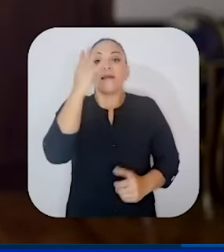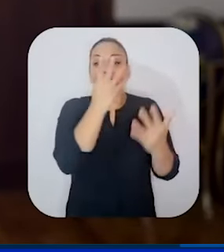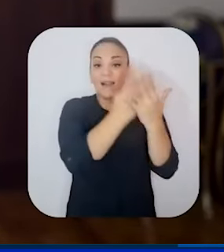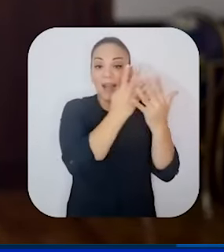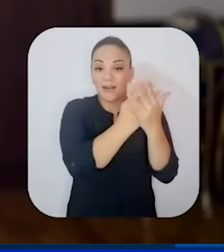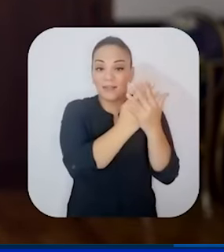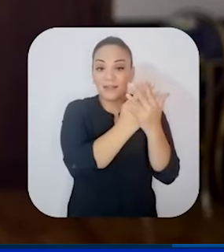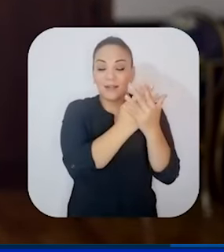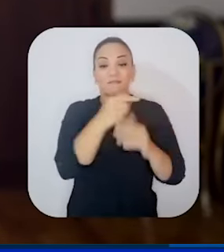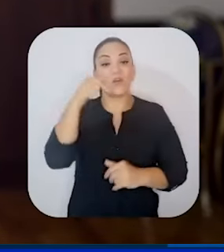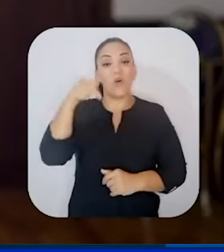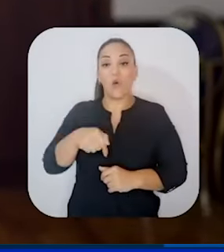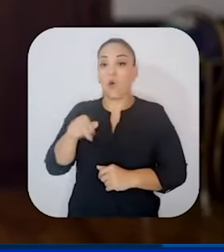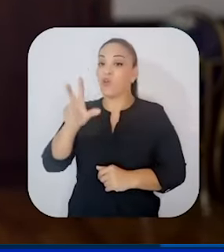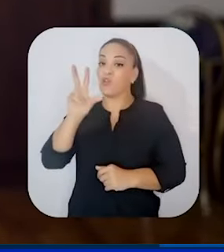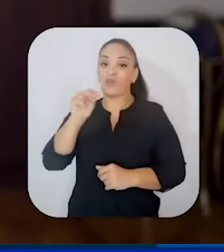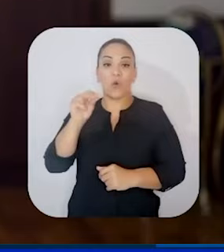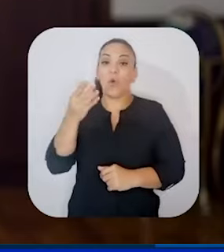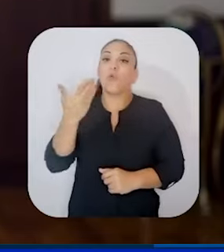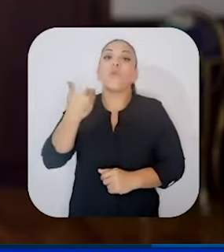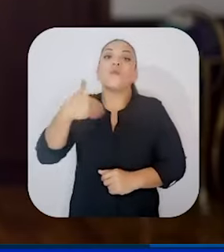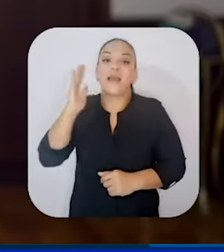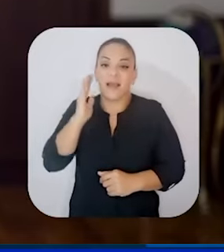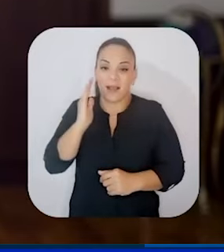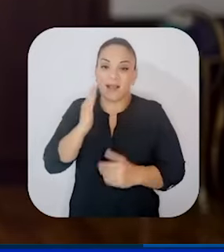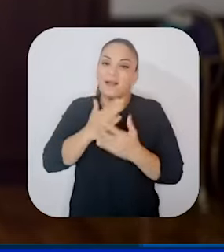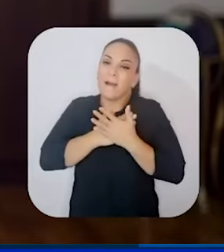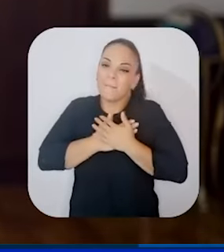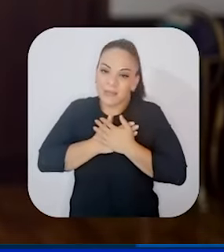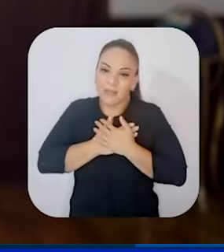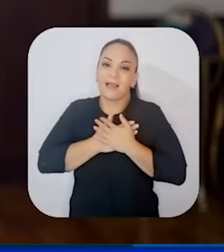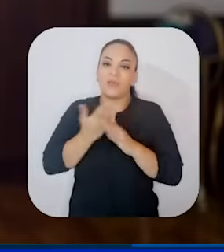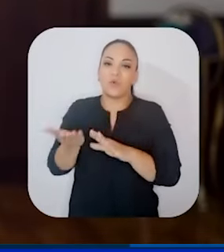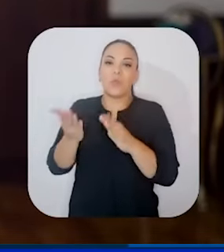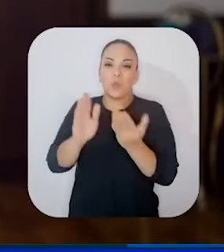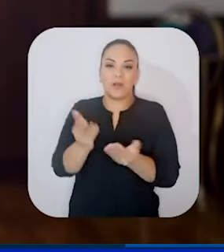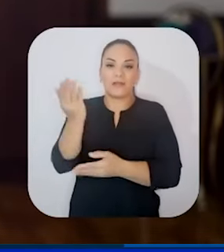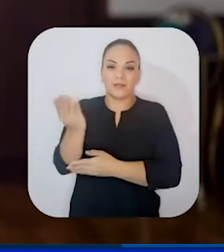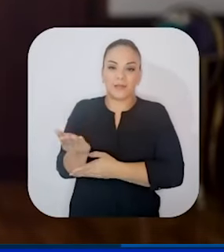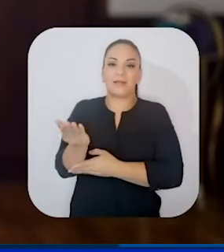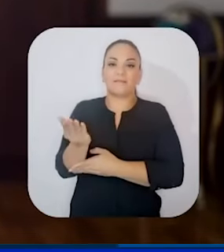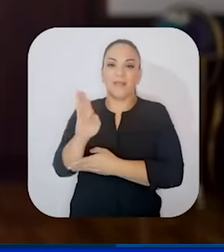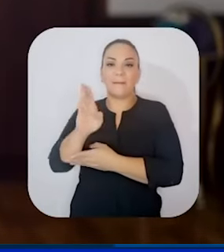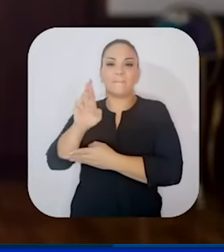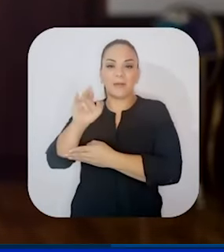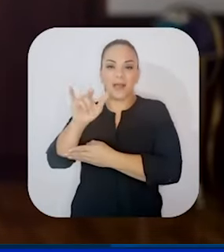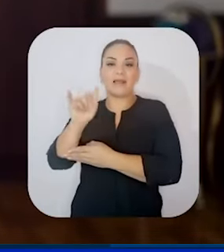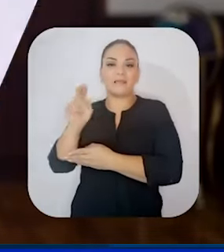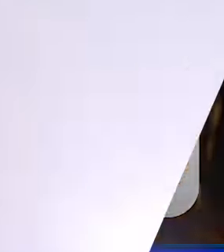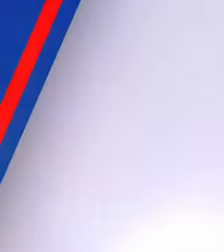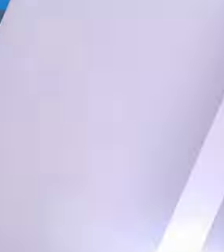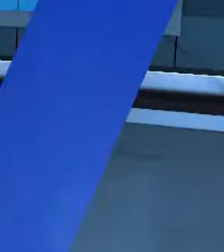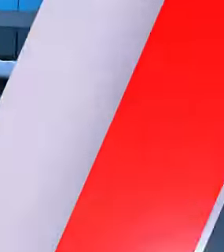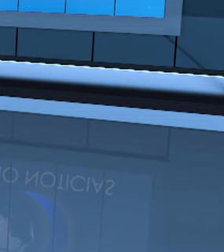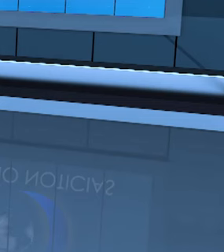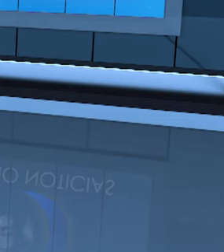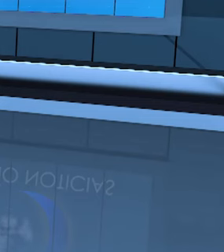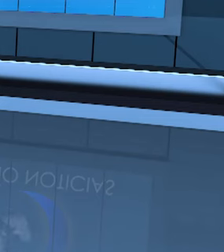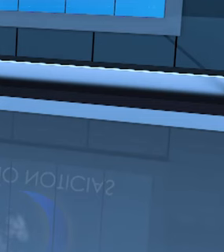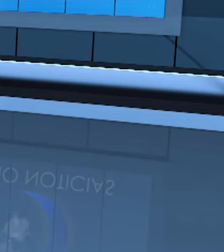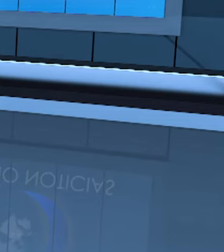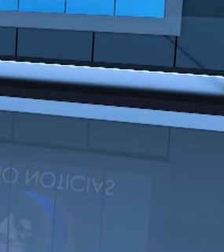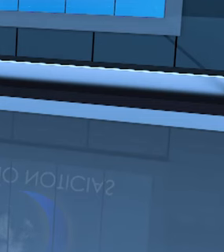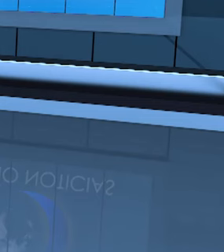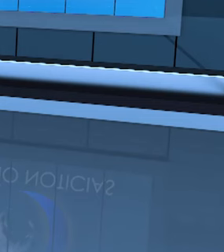rejas, hoy no estaríamos lamentando la muerte de Don Brian. Luto en